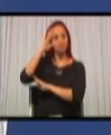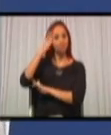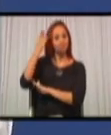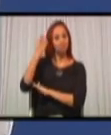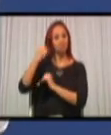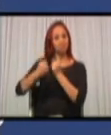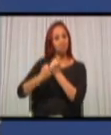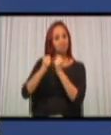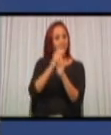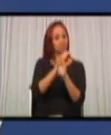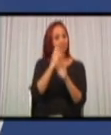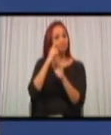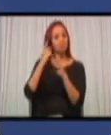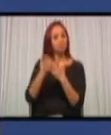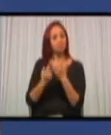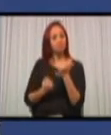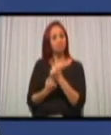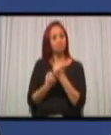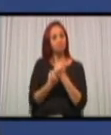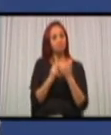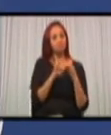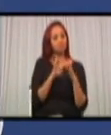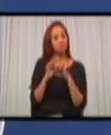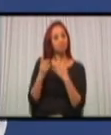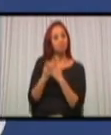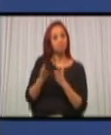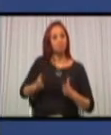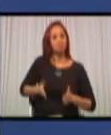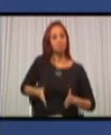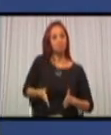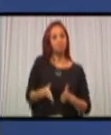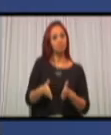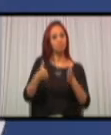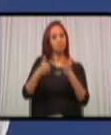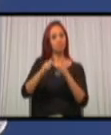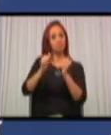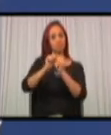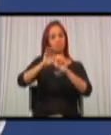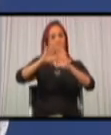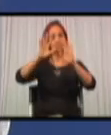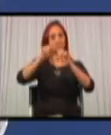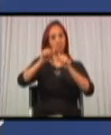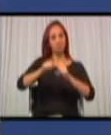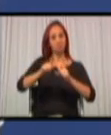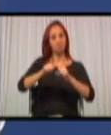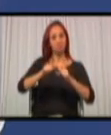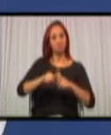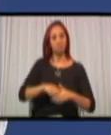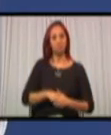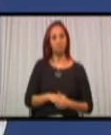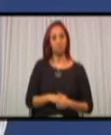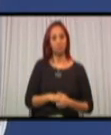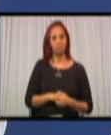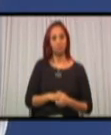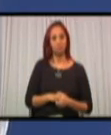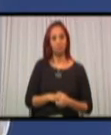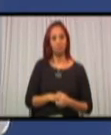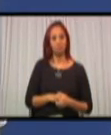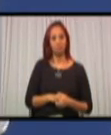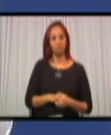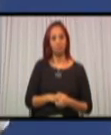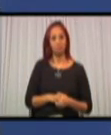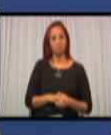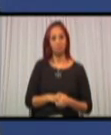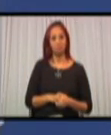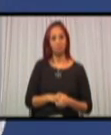salvaguardarlos para que sean los mejor invertidos en los caminos y con transparencia. Y que las personas que logren ganar las licitaciones